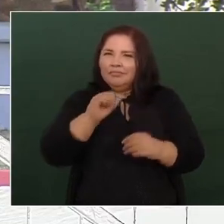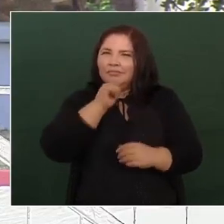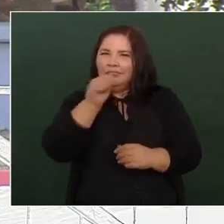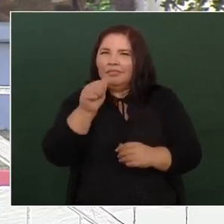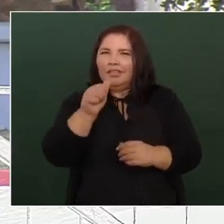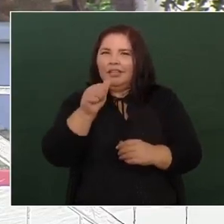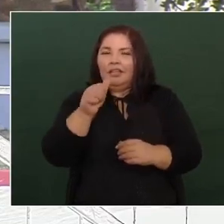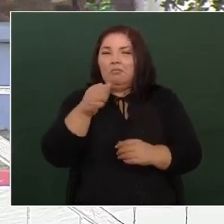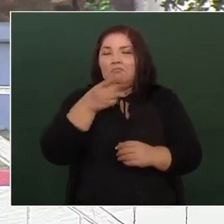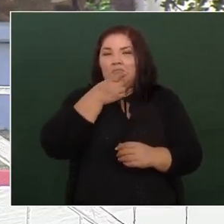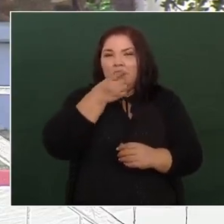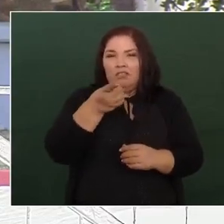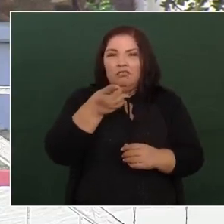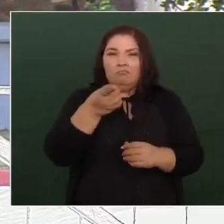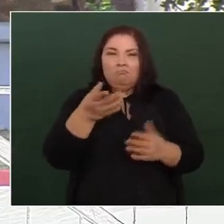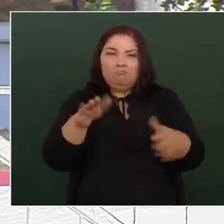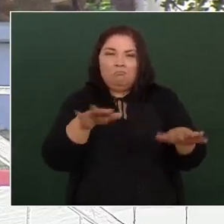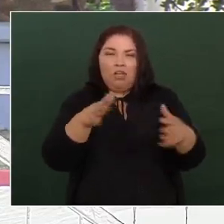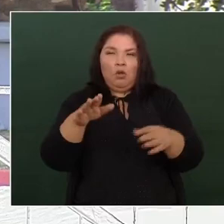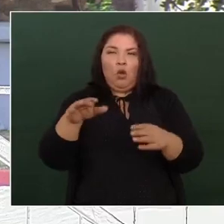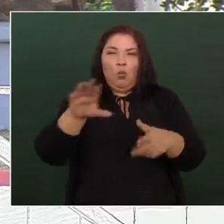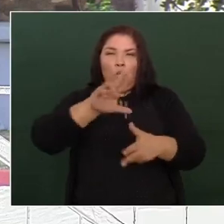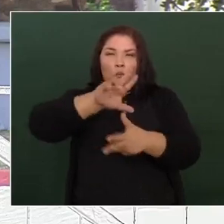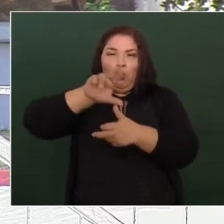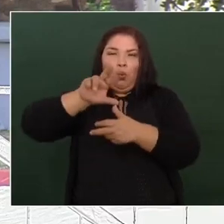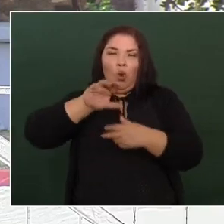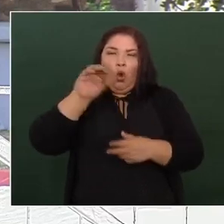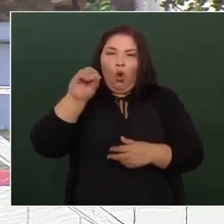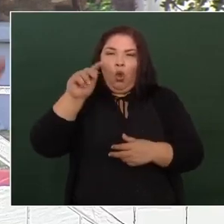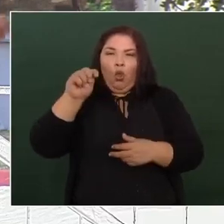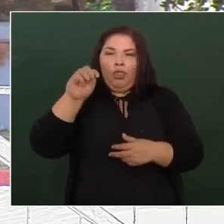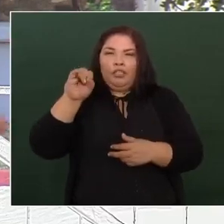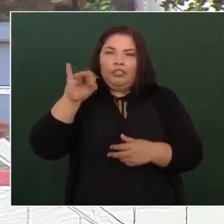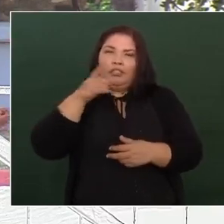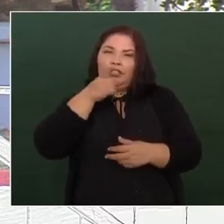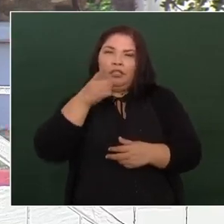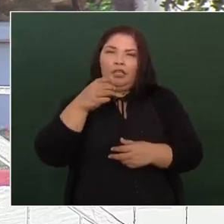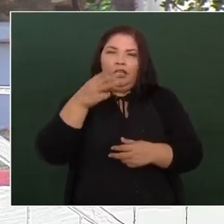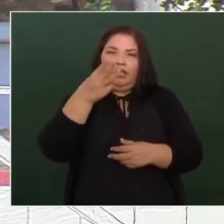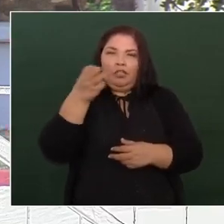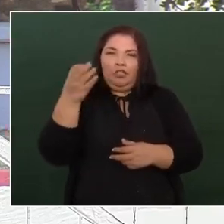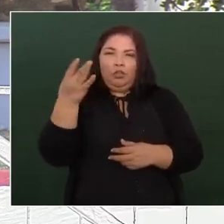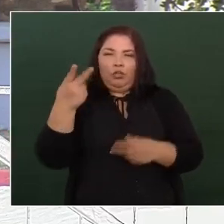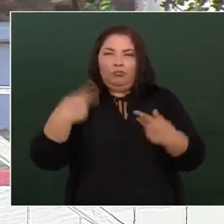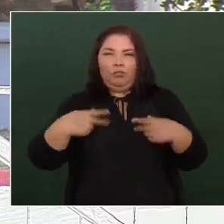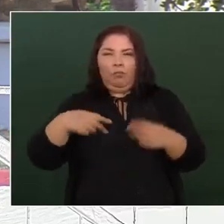Se estima que el huracán Otis dejó al menos 350 personas fallecidas.